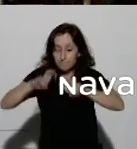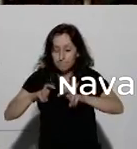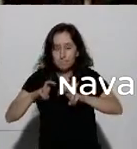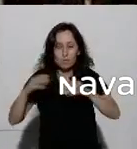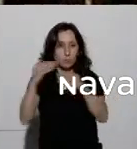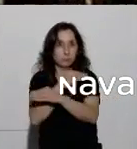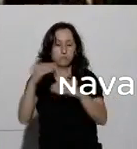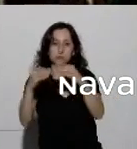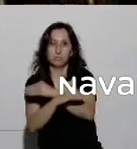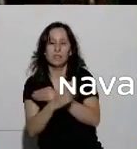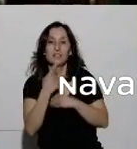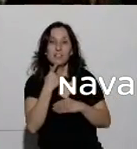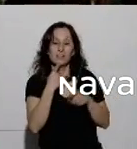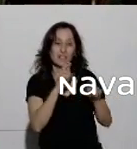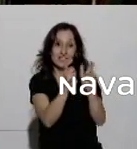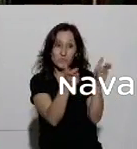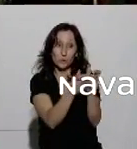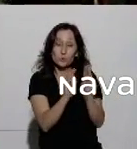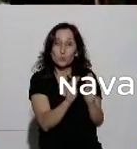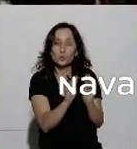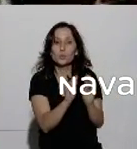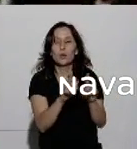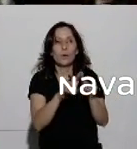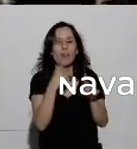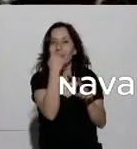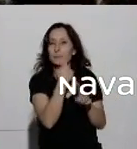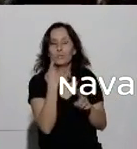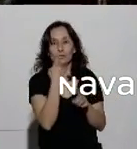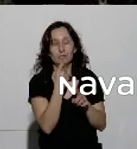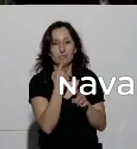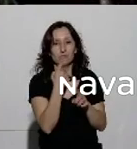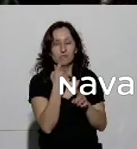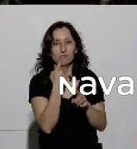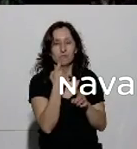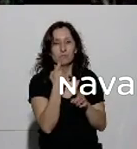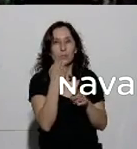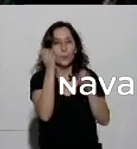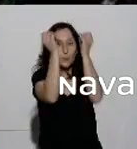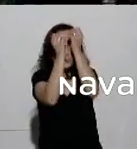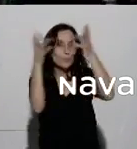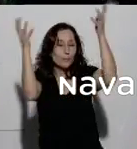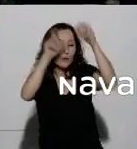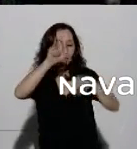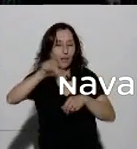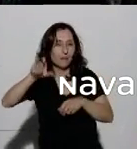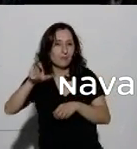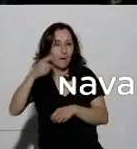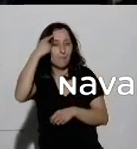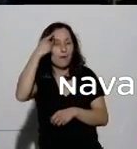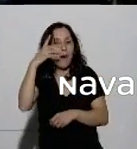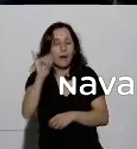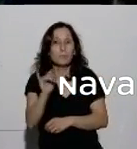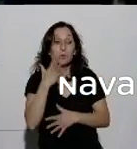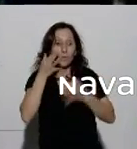dicen que todo esto de los aquelarres, esos rituales, es un mito que sí que existía en la imaginación popular de la época, pero